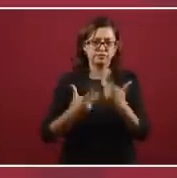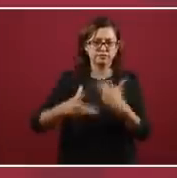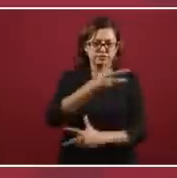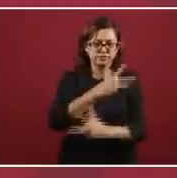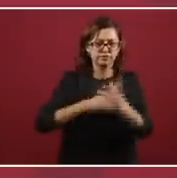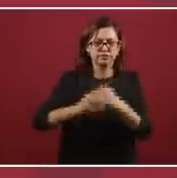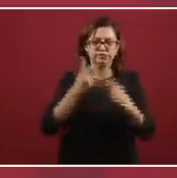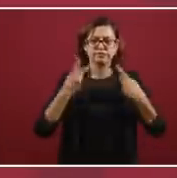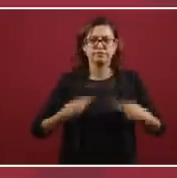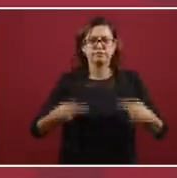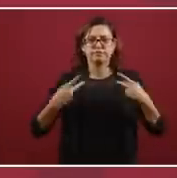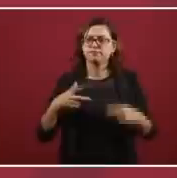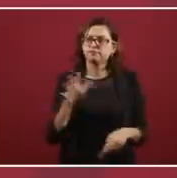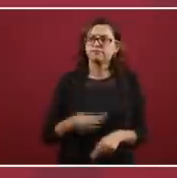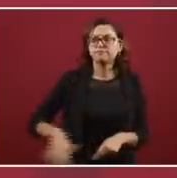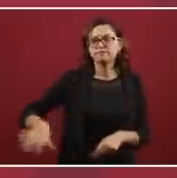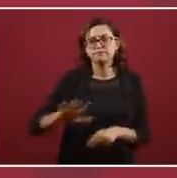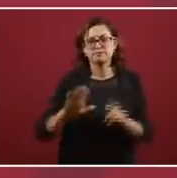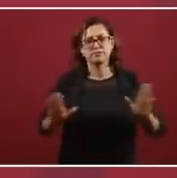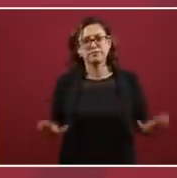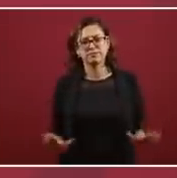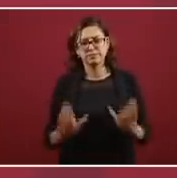popular.